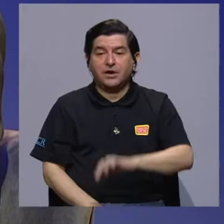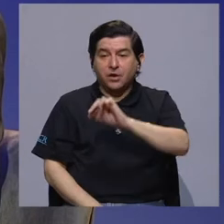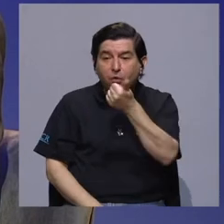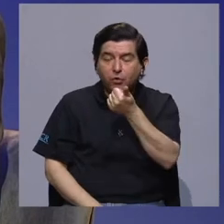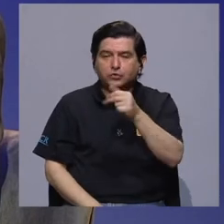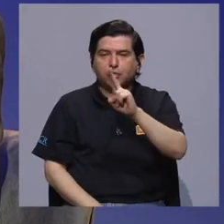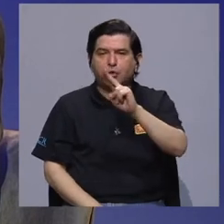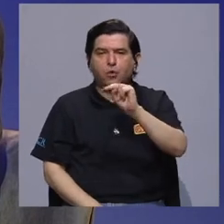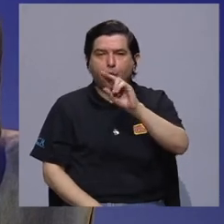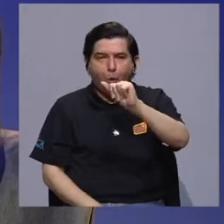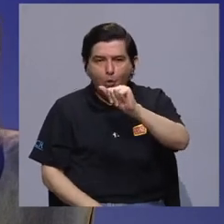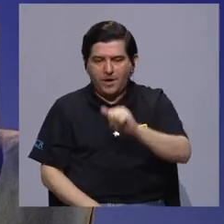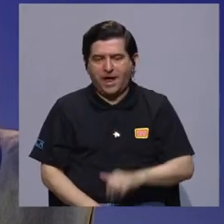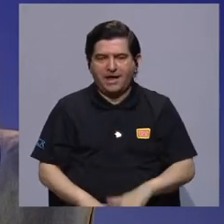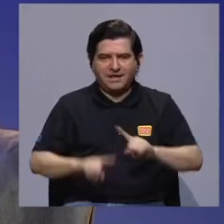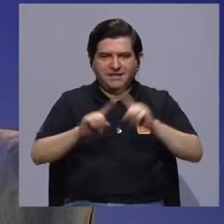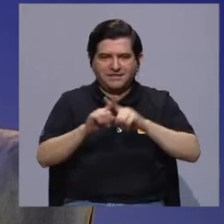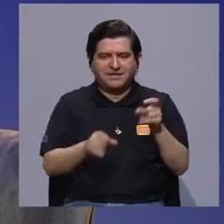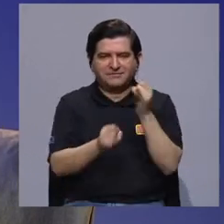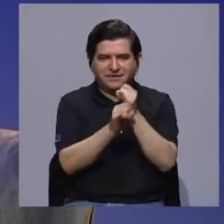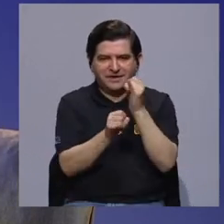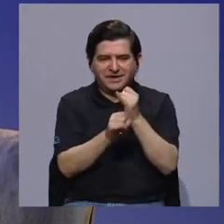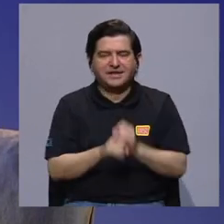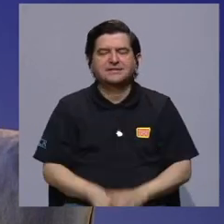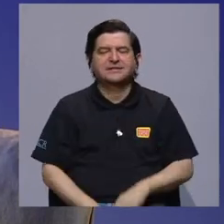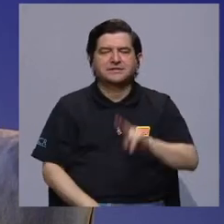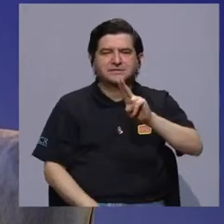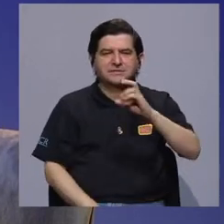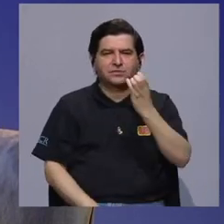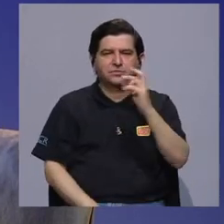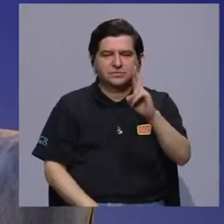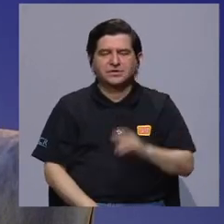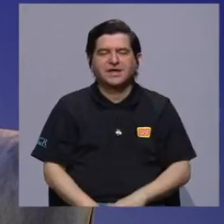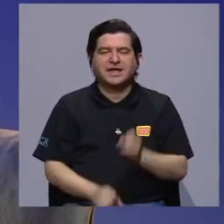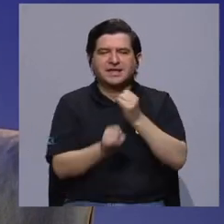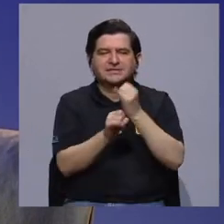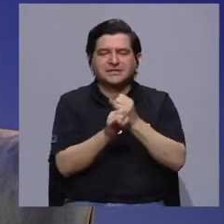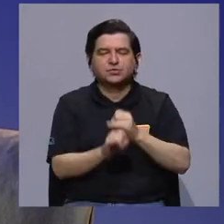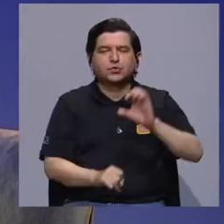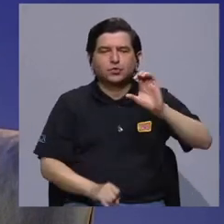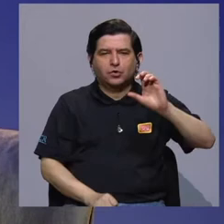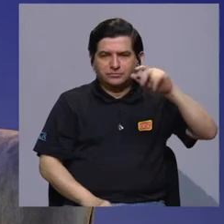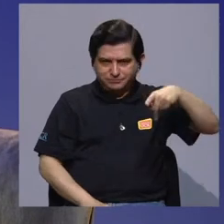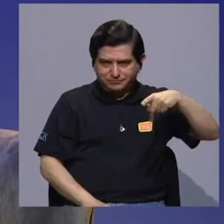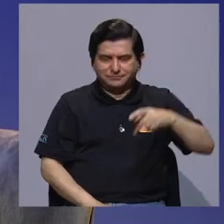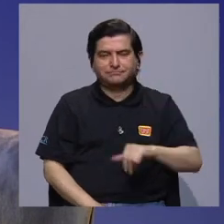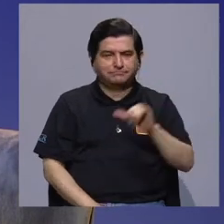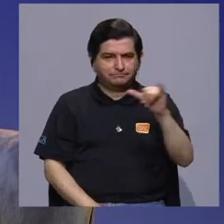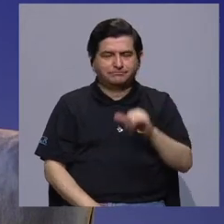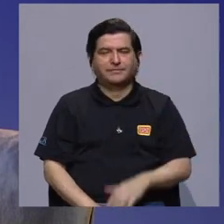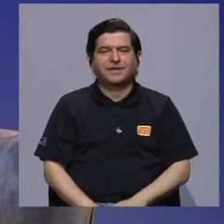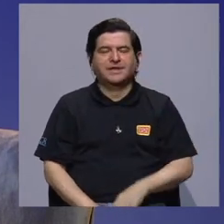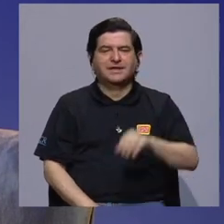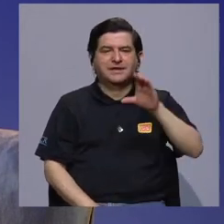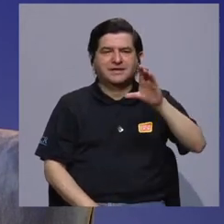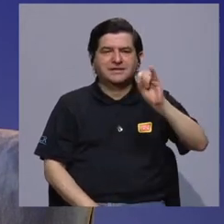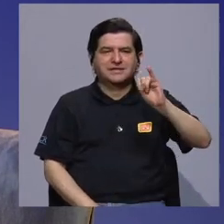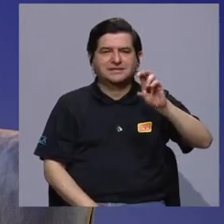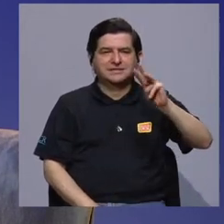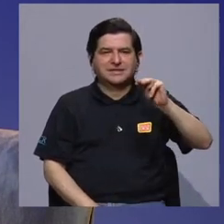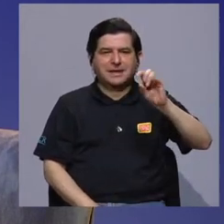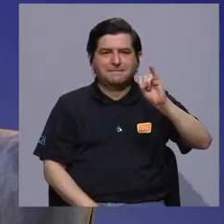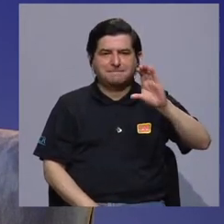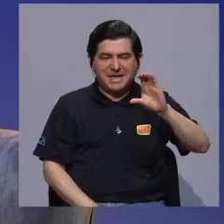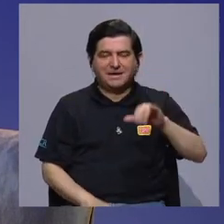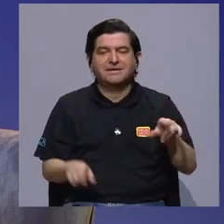la Universidad Nacional, varias instancias de la Universidad de Costa Rica, el Instituto Clodomiro Picado también, el CIEMIC, ya lo